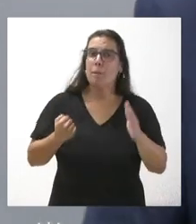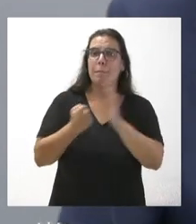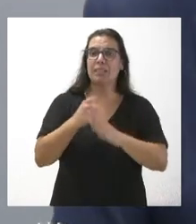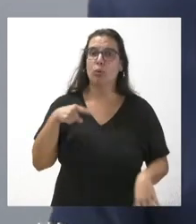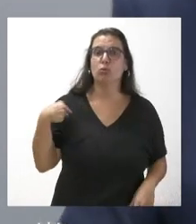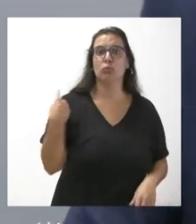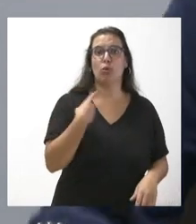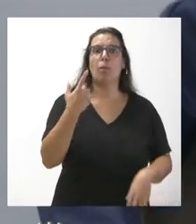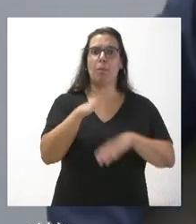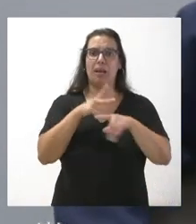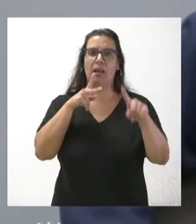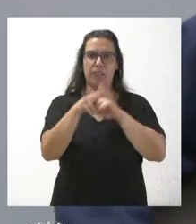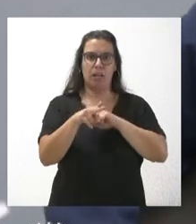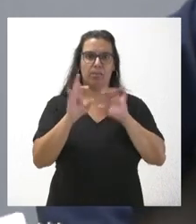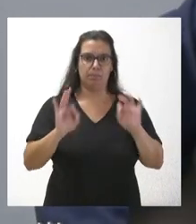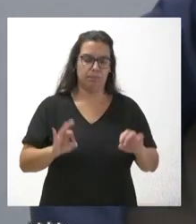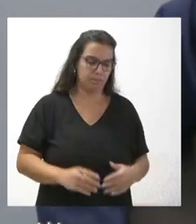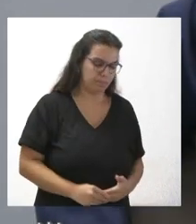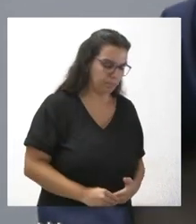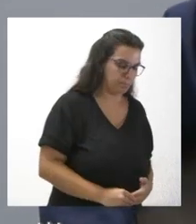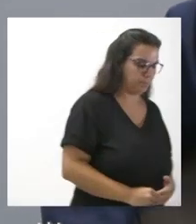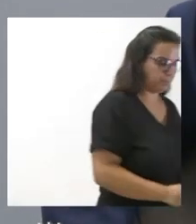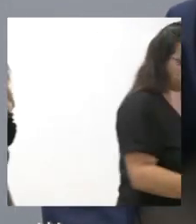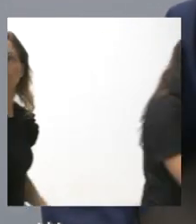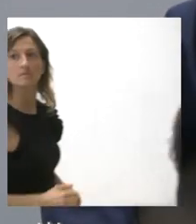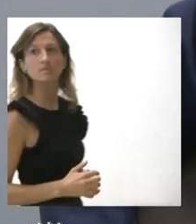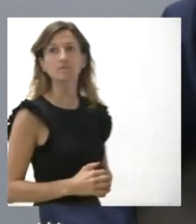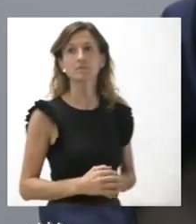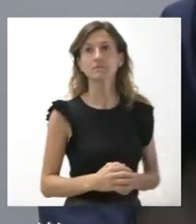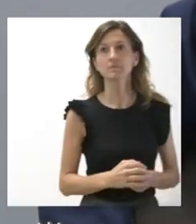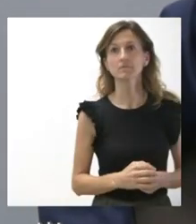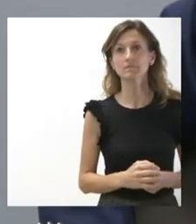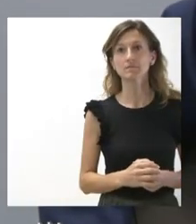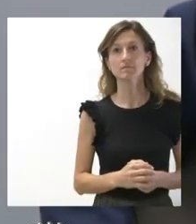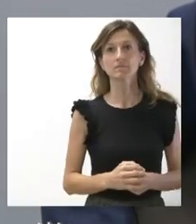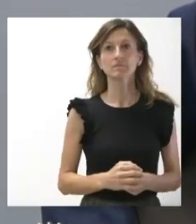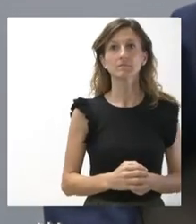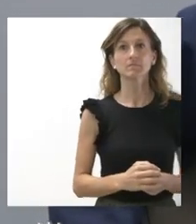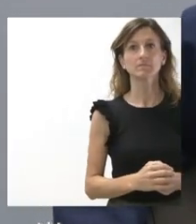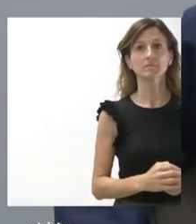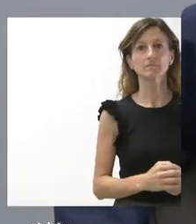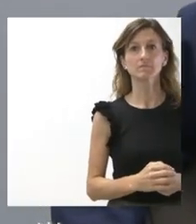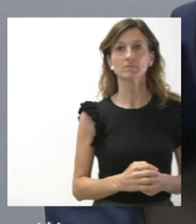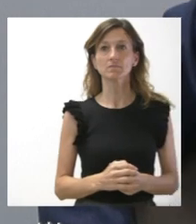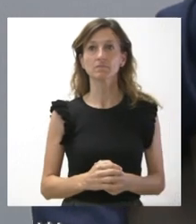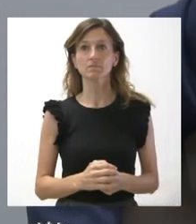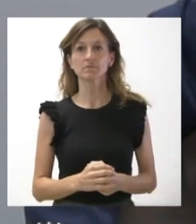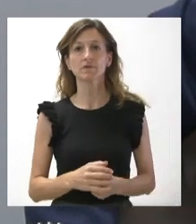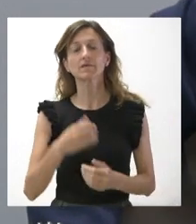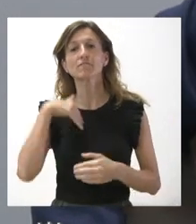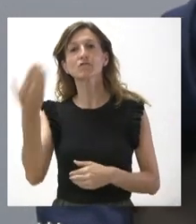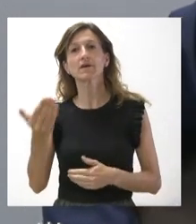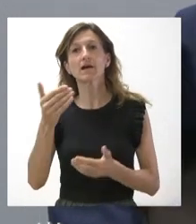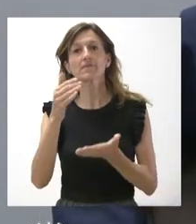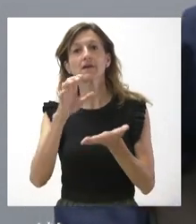para evitar que sea así. El operativo de Castilla y León ha intervenido en otros incendios forestales fuera de la comunidad. A esta fecha